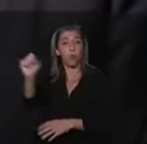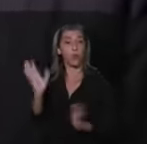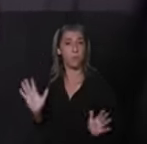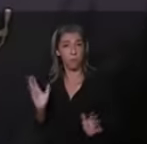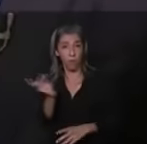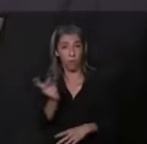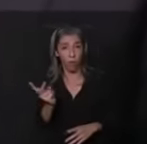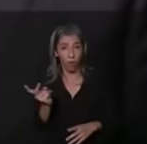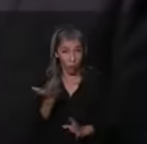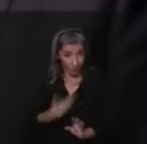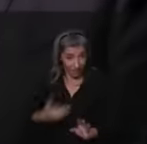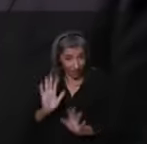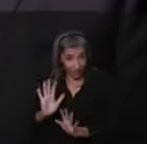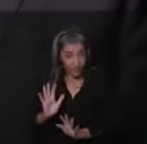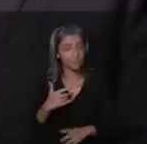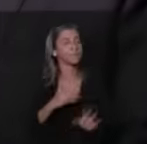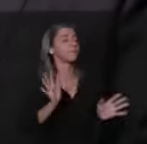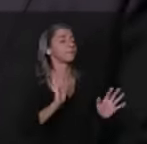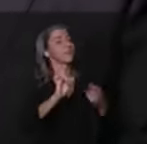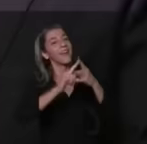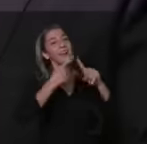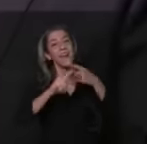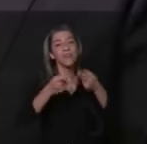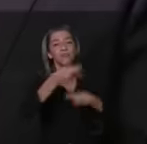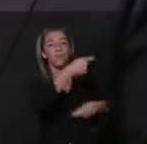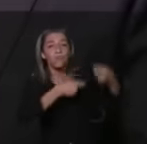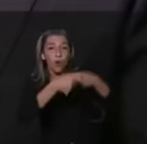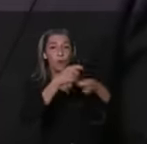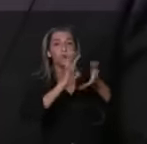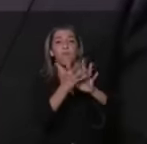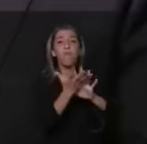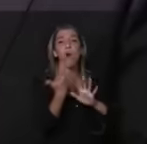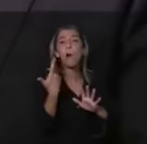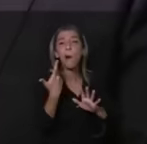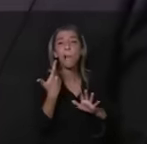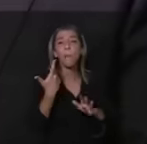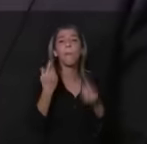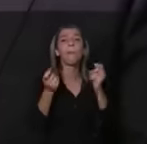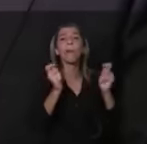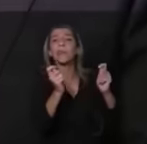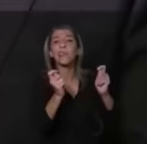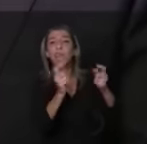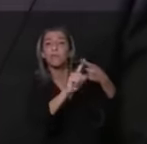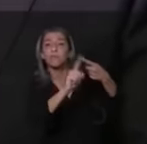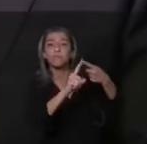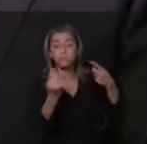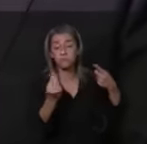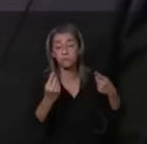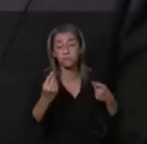partes. Las relaciones comerciales las establecen los privados. Es más, te cuento, digo, vos pertenecés a un gobierno donde Alberto